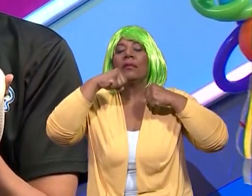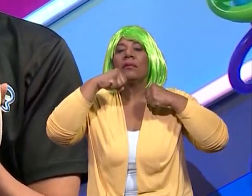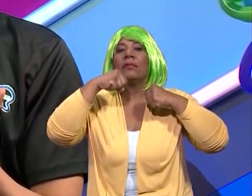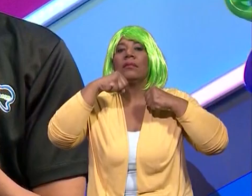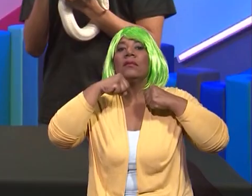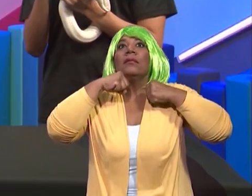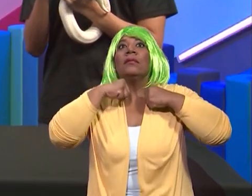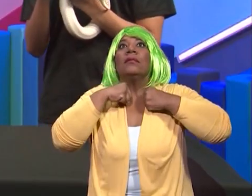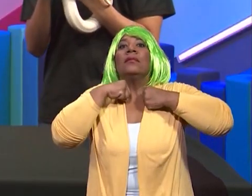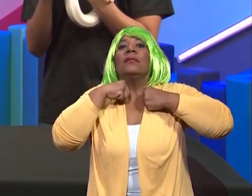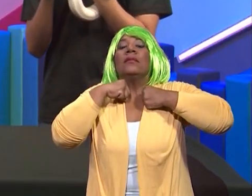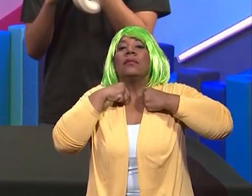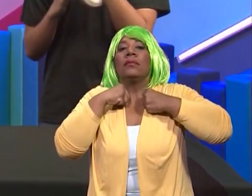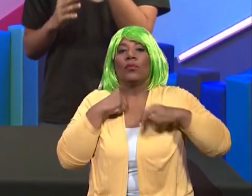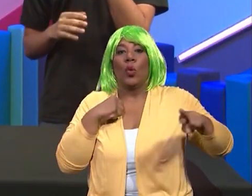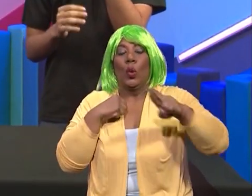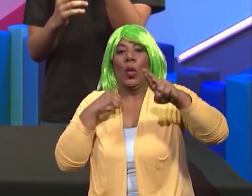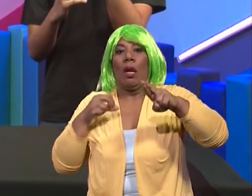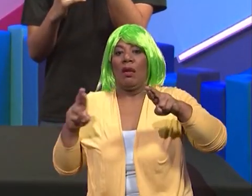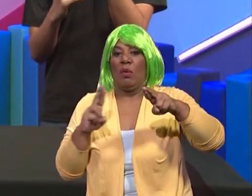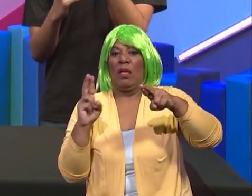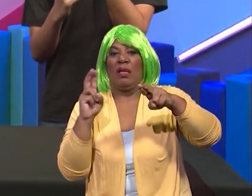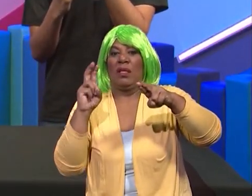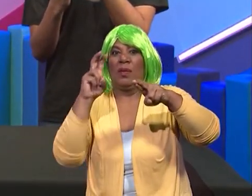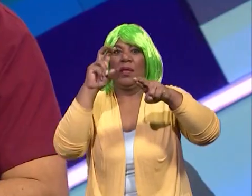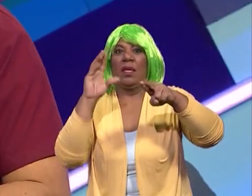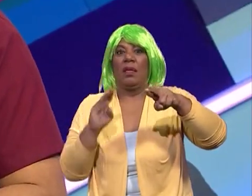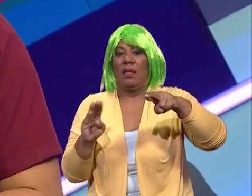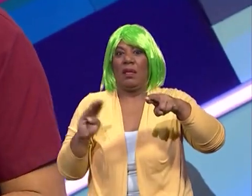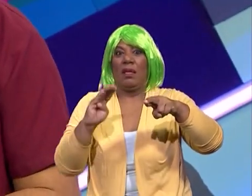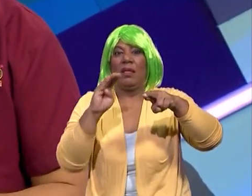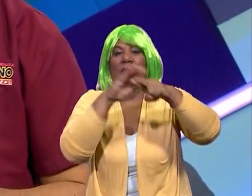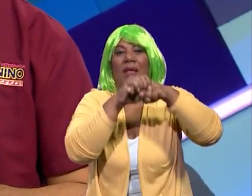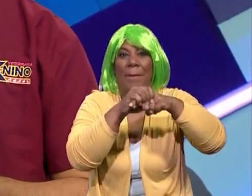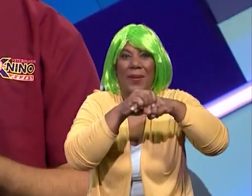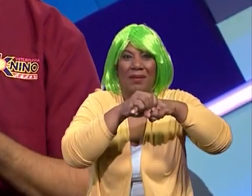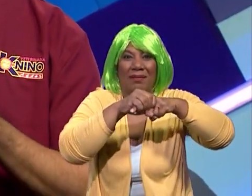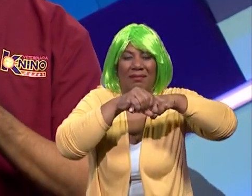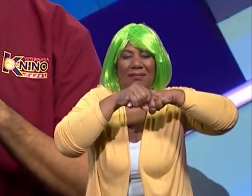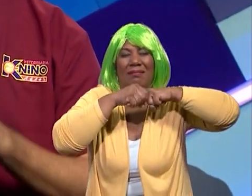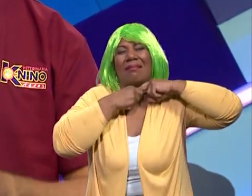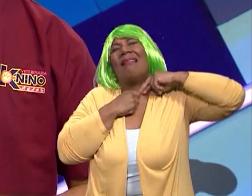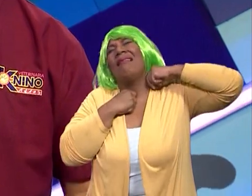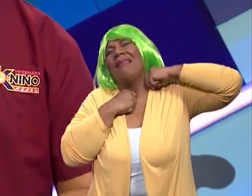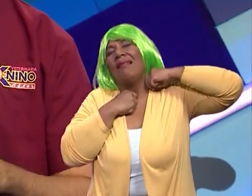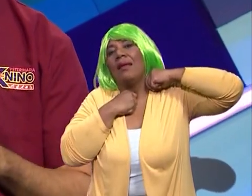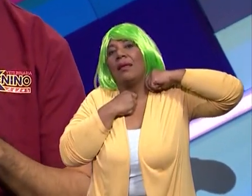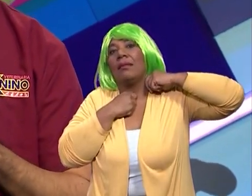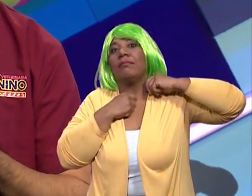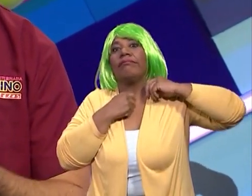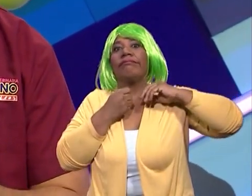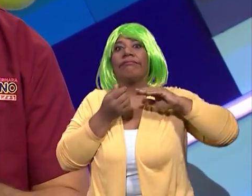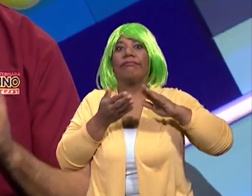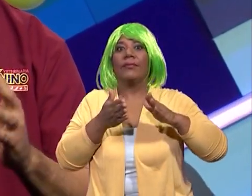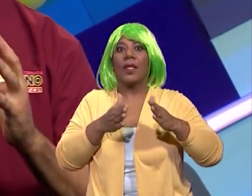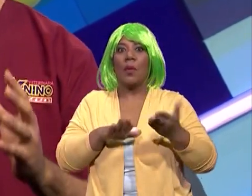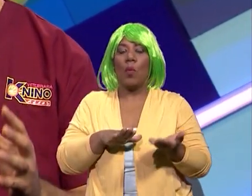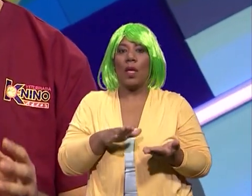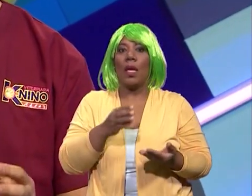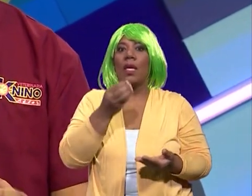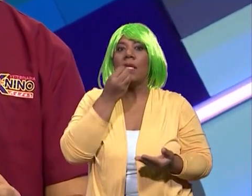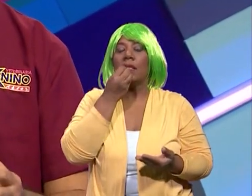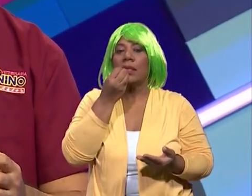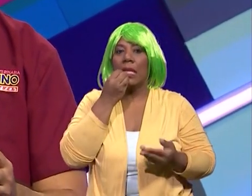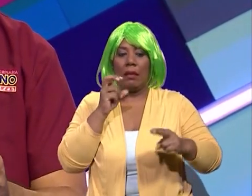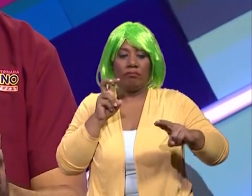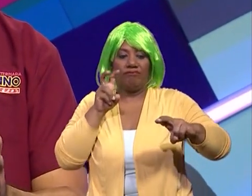Pero igualmente, cuando ven una serpiente en la casa o por cualquier lado, llamen a un adulto, señores,